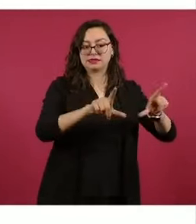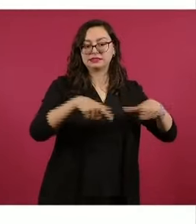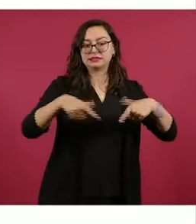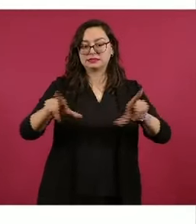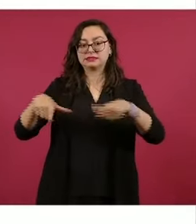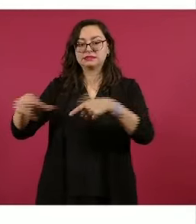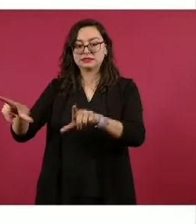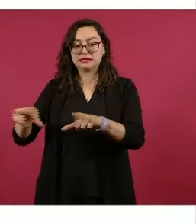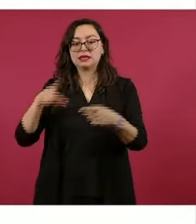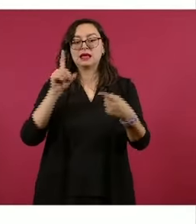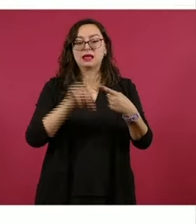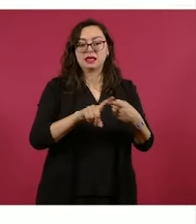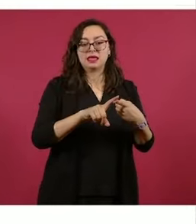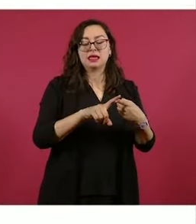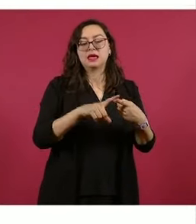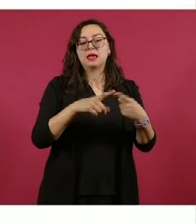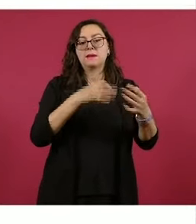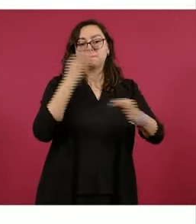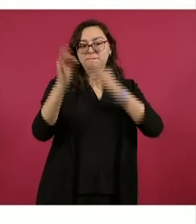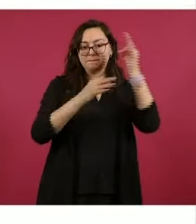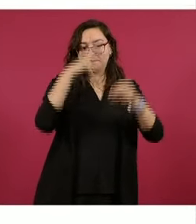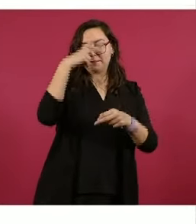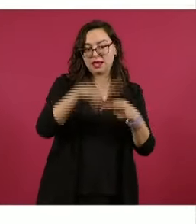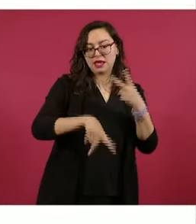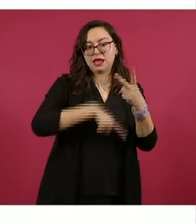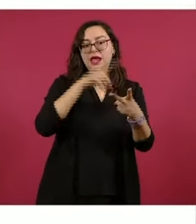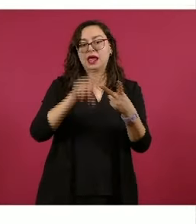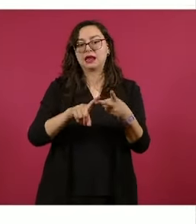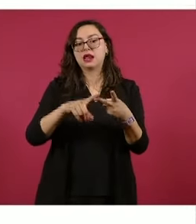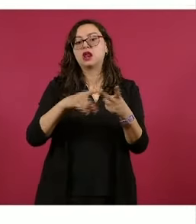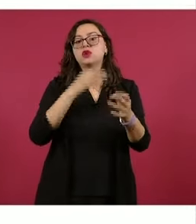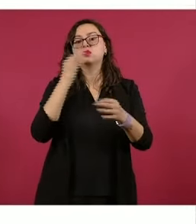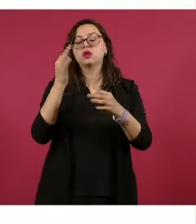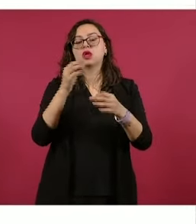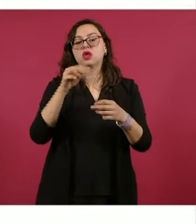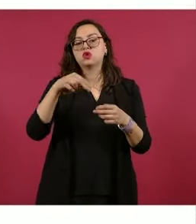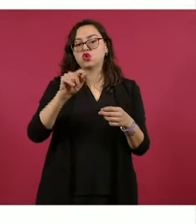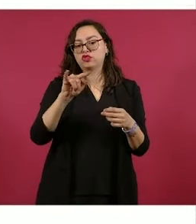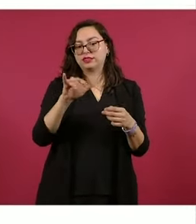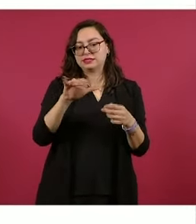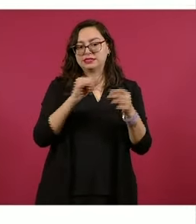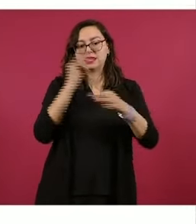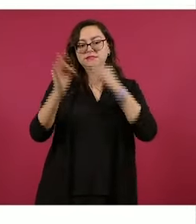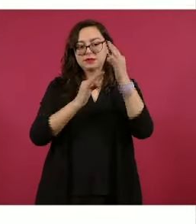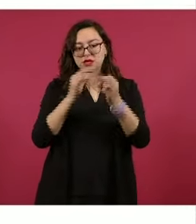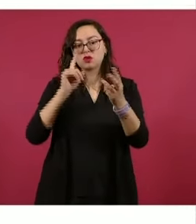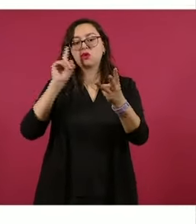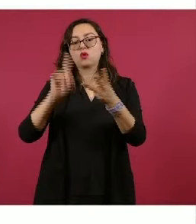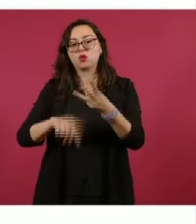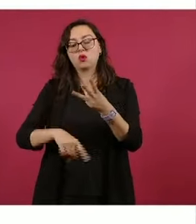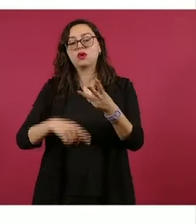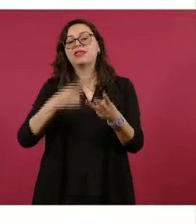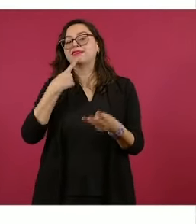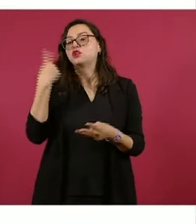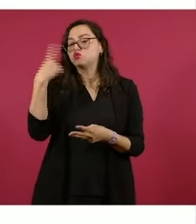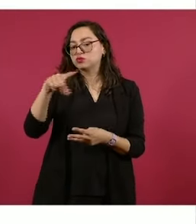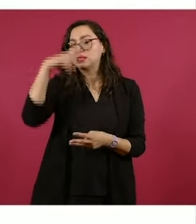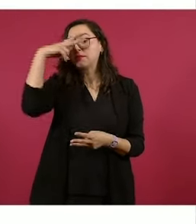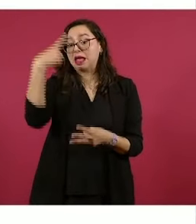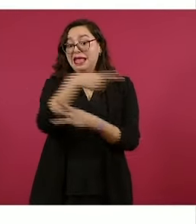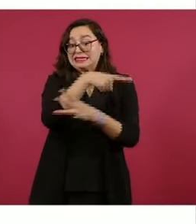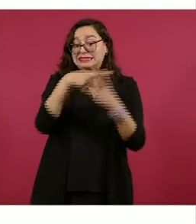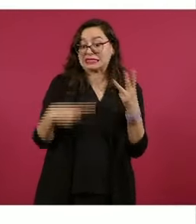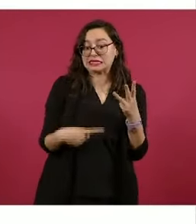Mexicana, Noticias México y Denuncia México, están vinculadas con la presidenta de la Coparmex. Esas tres